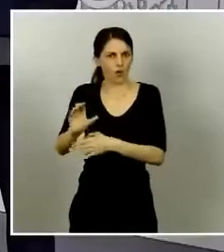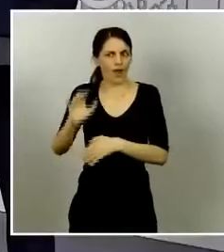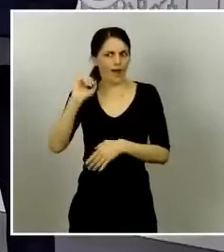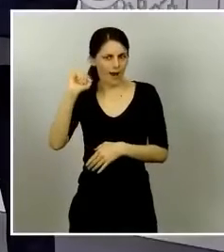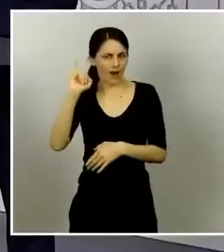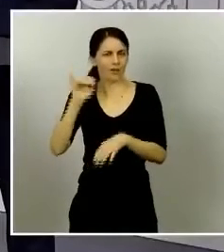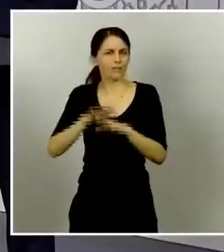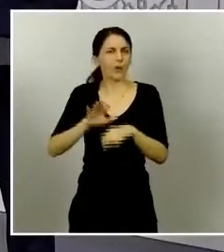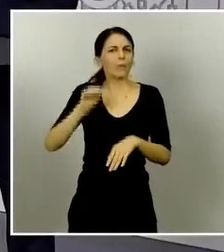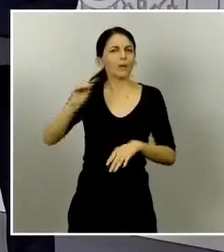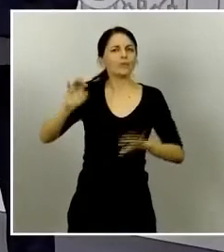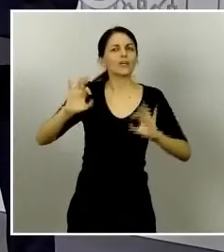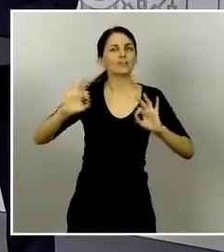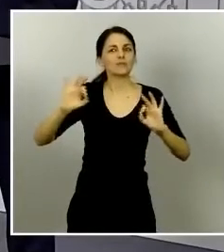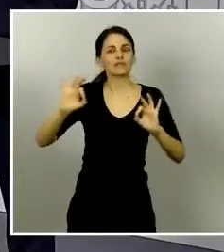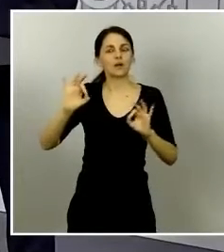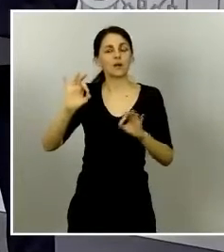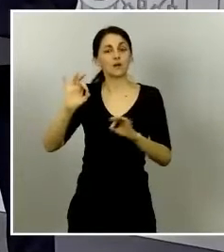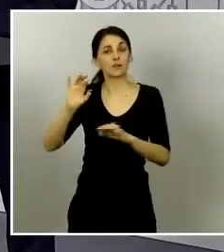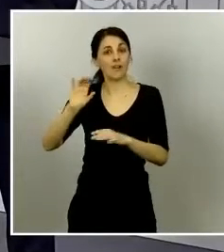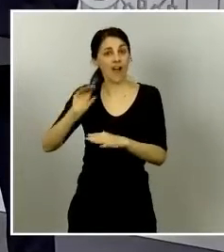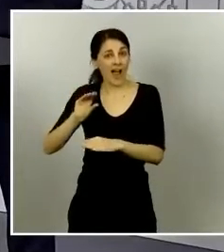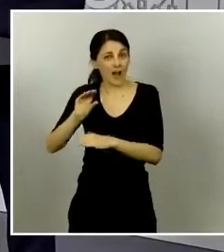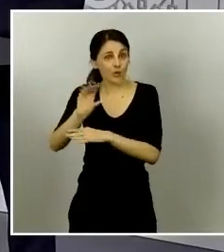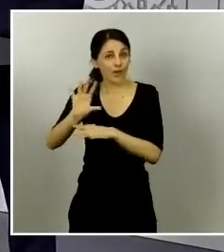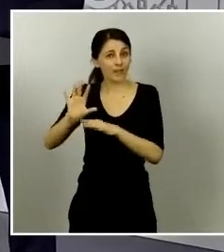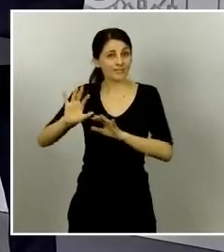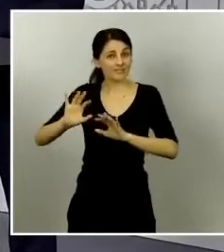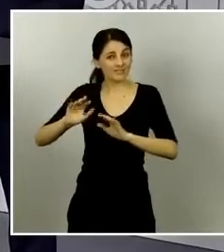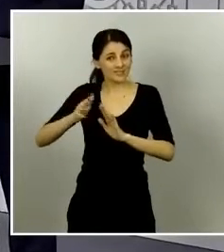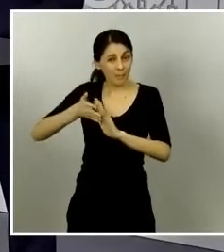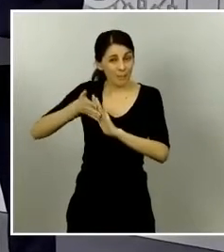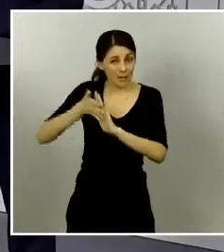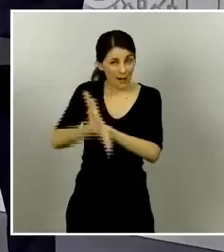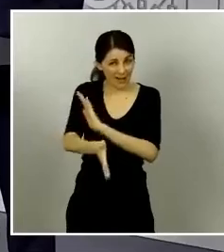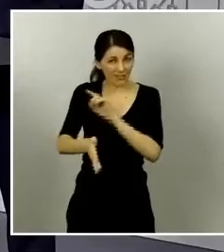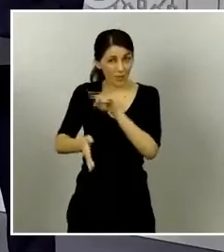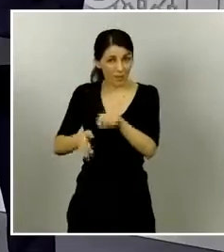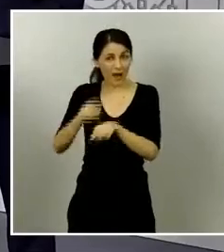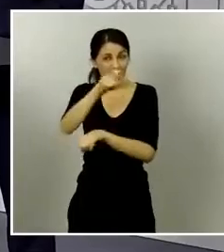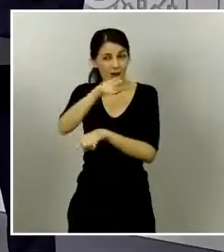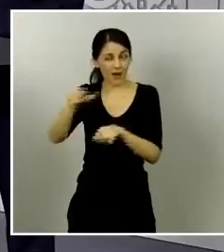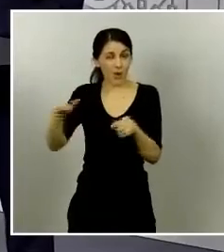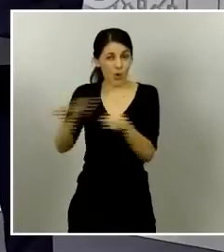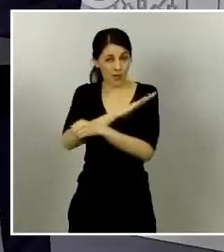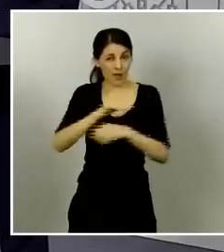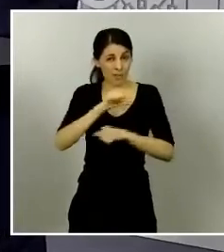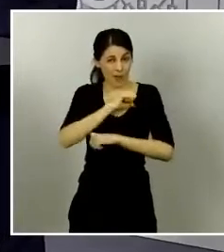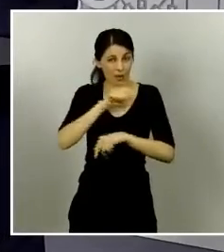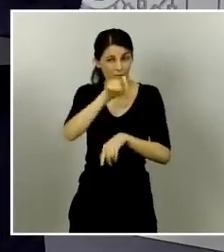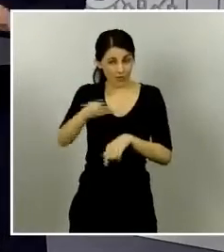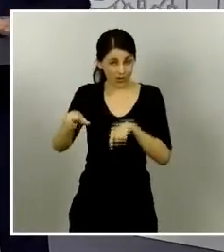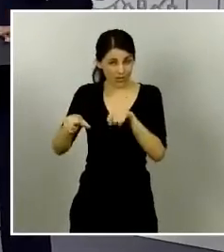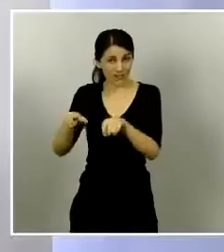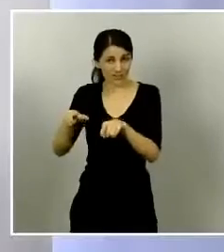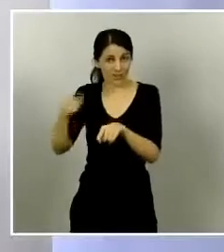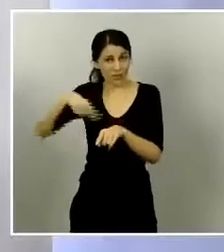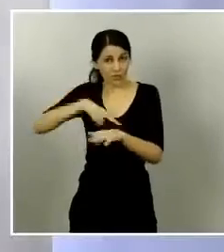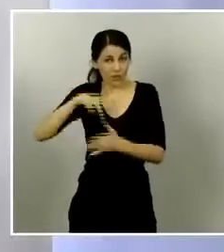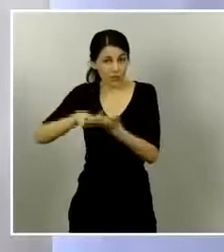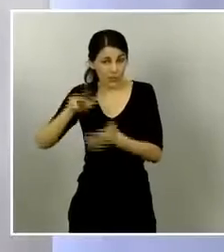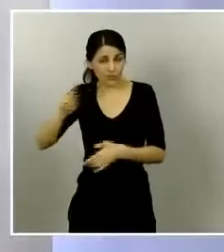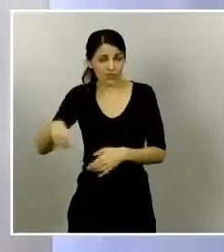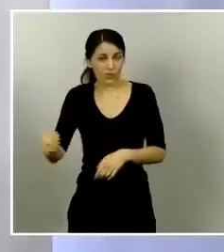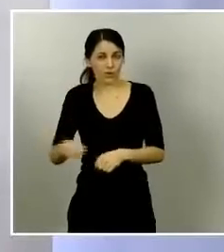ayuda en este periodo. Pero si van a plantear desde el gobierno una contribución permanente para el paro de esta categoría